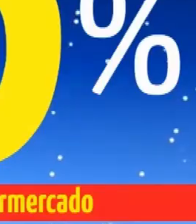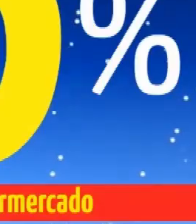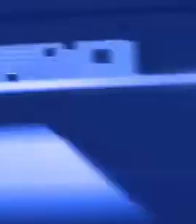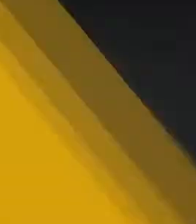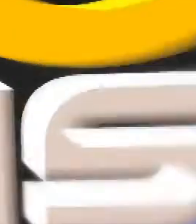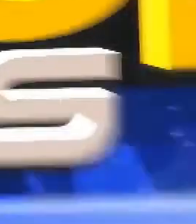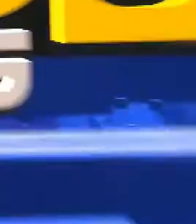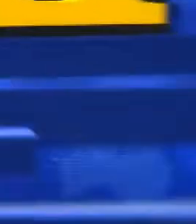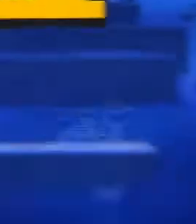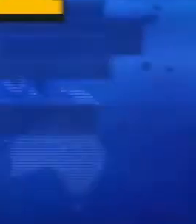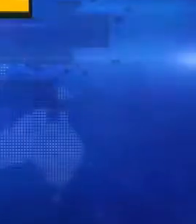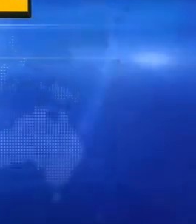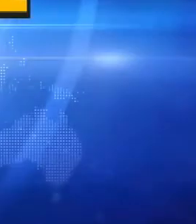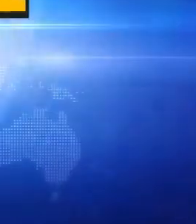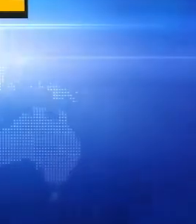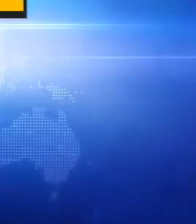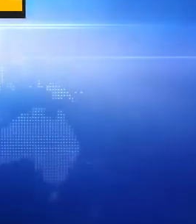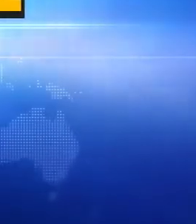restricciones.